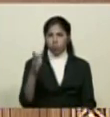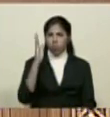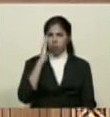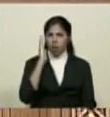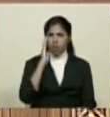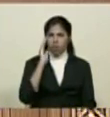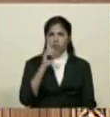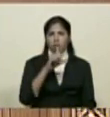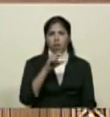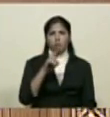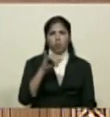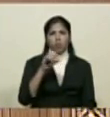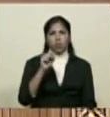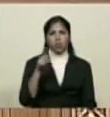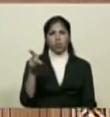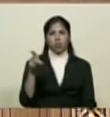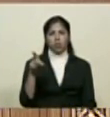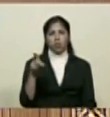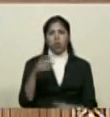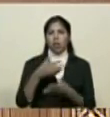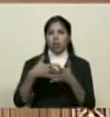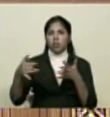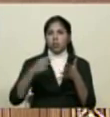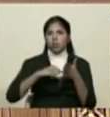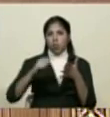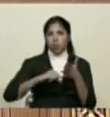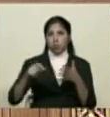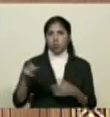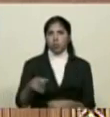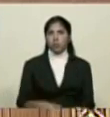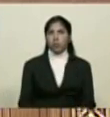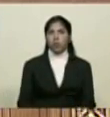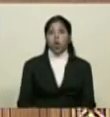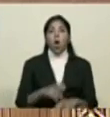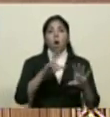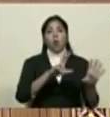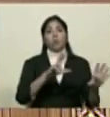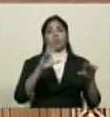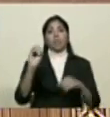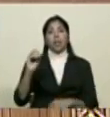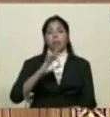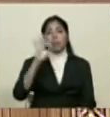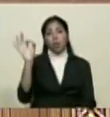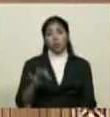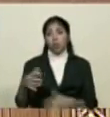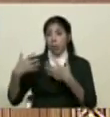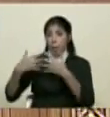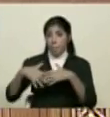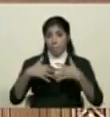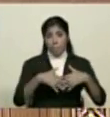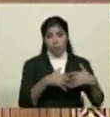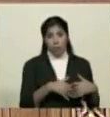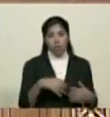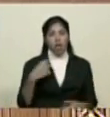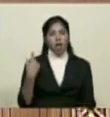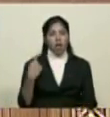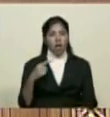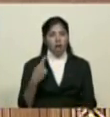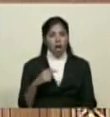tema, el 80% de las empresas que cayeron en